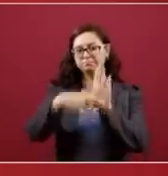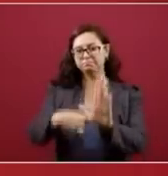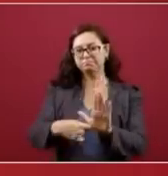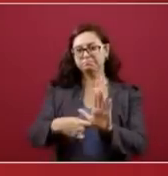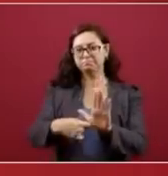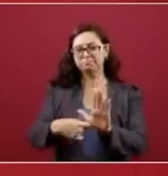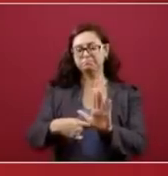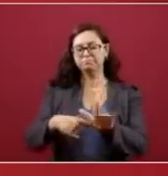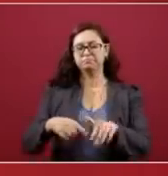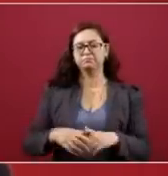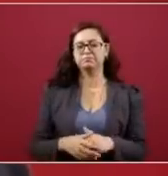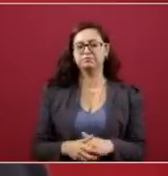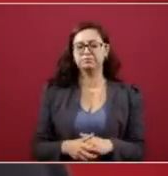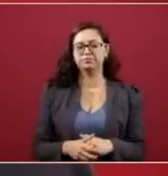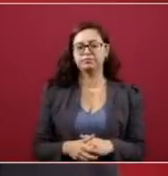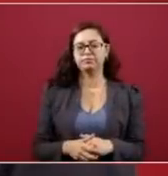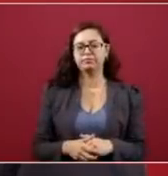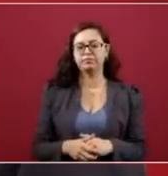post